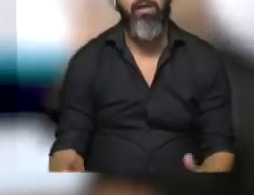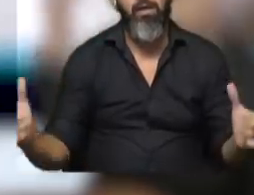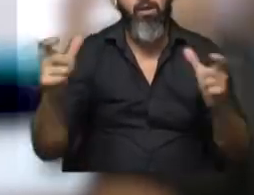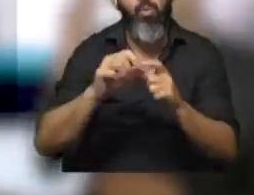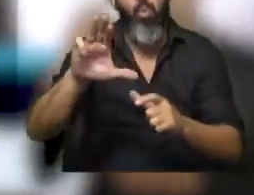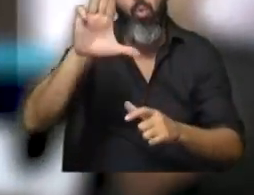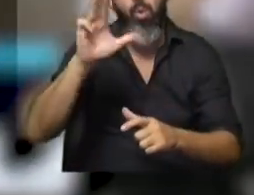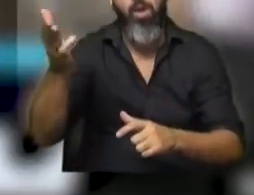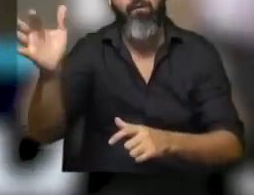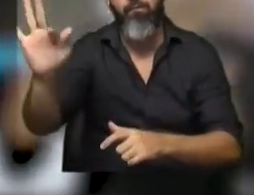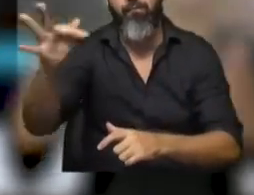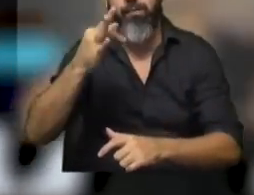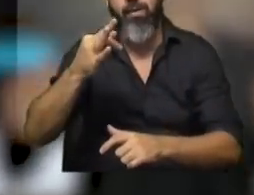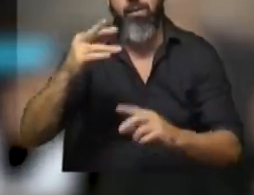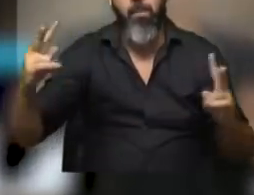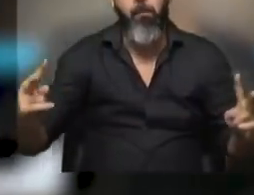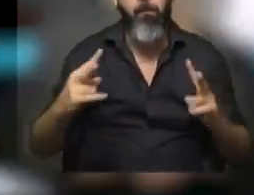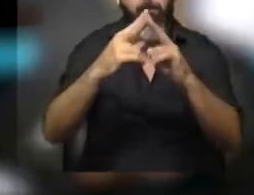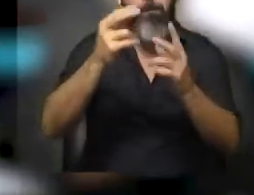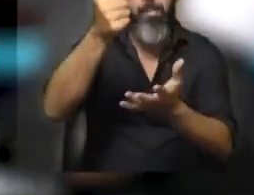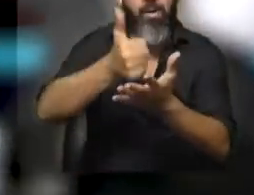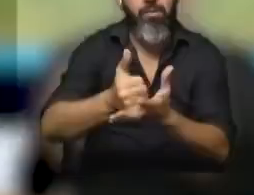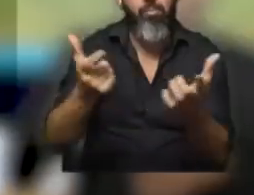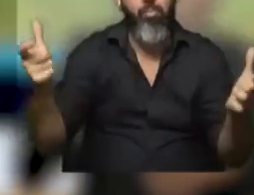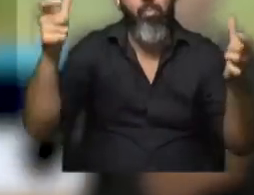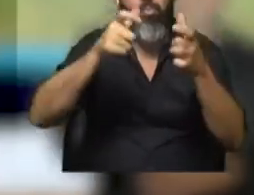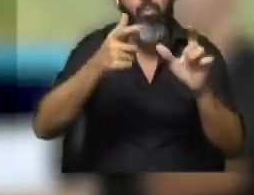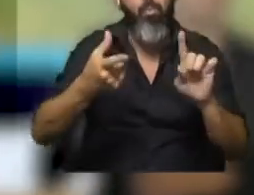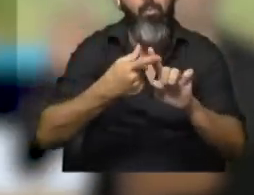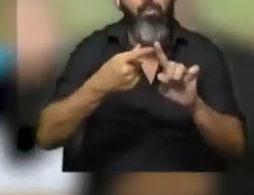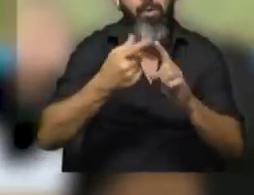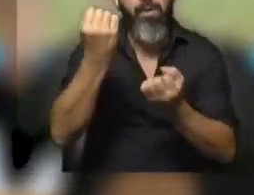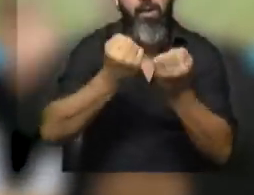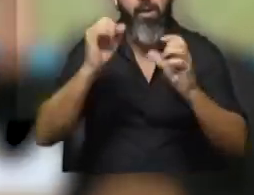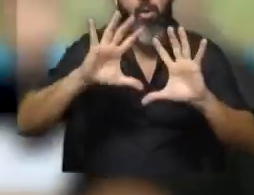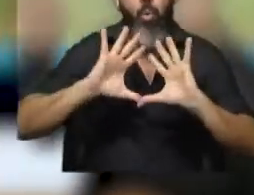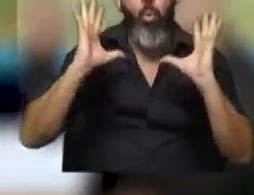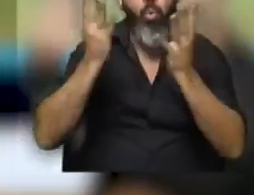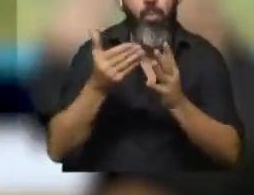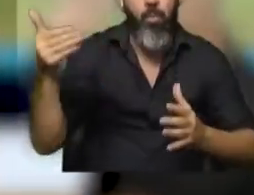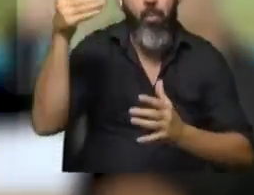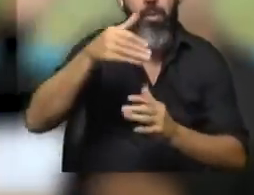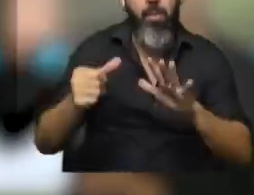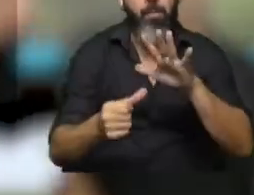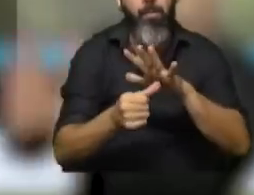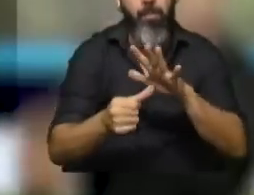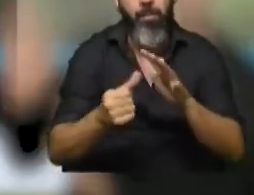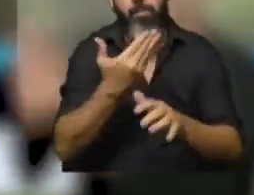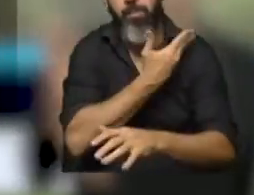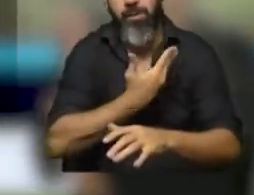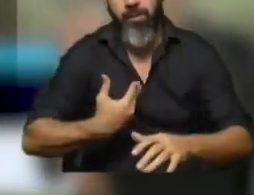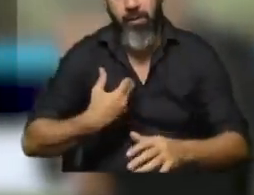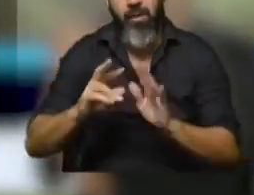Lula y macron se dará en París en el marco de la Cumbre por un nuevo pacto financiero Global en la que participarán mandatarios y otros